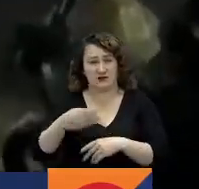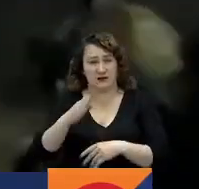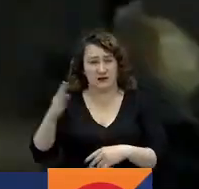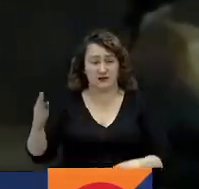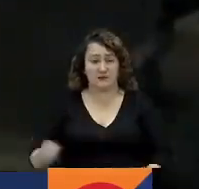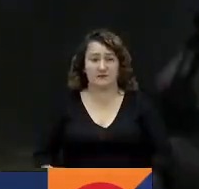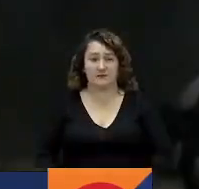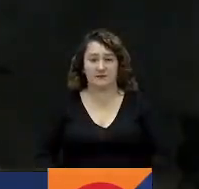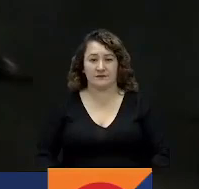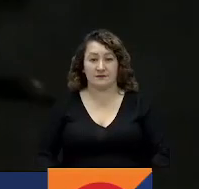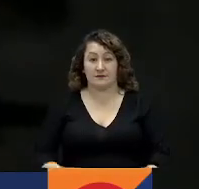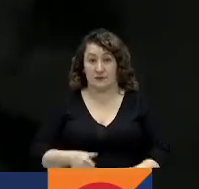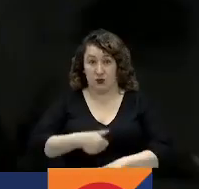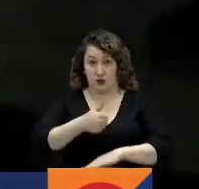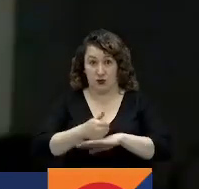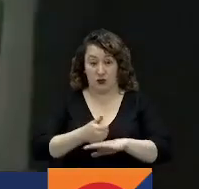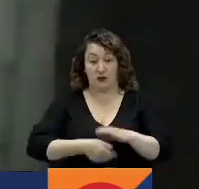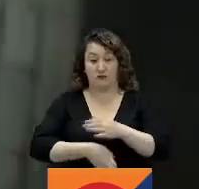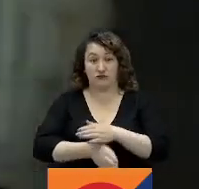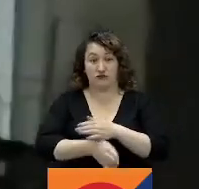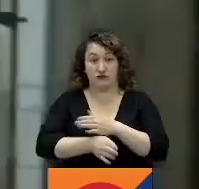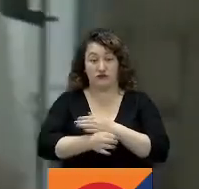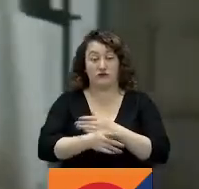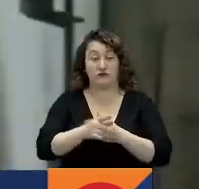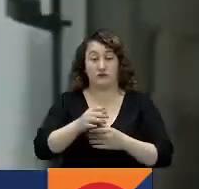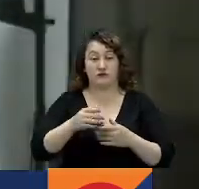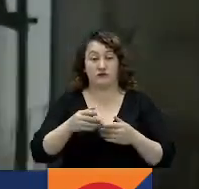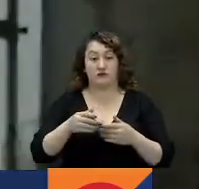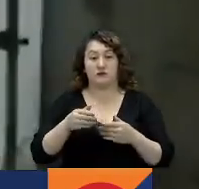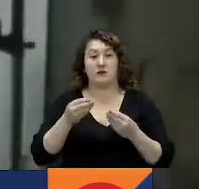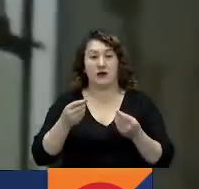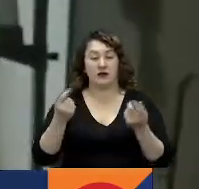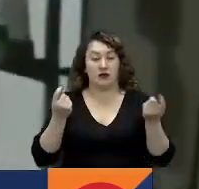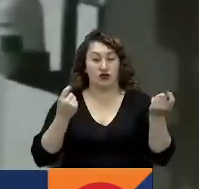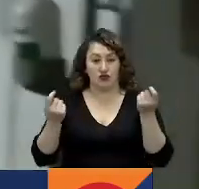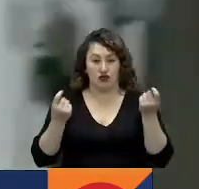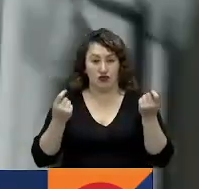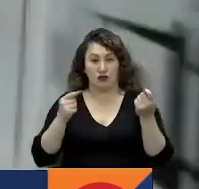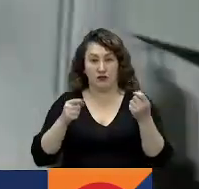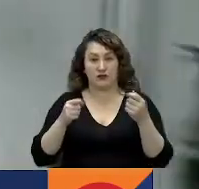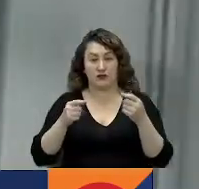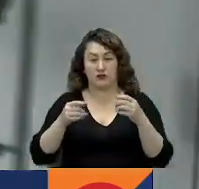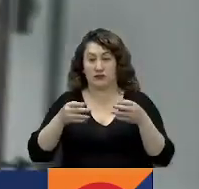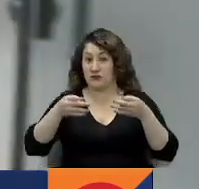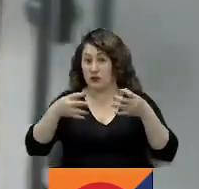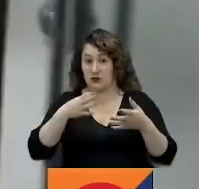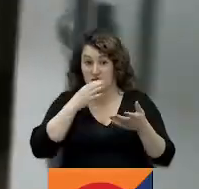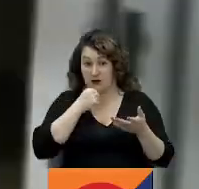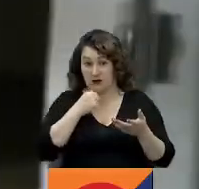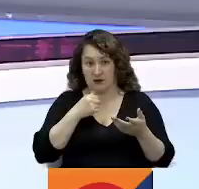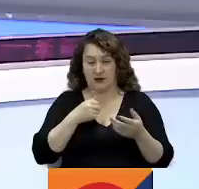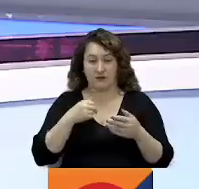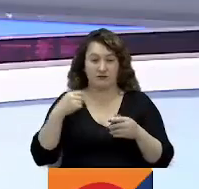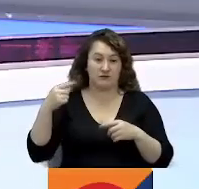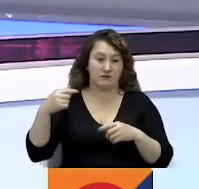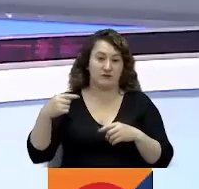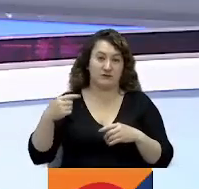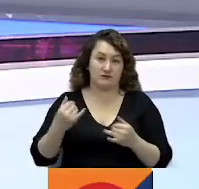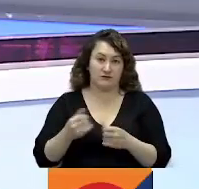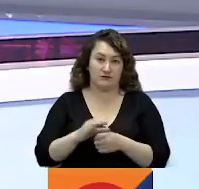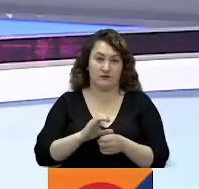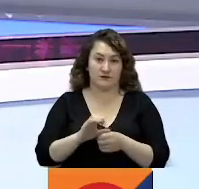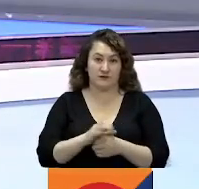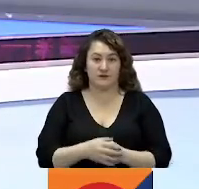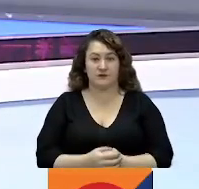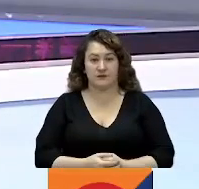Las autoridades siguen aumentando el pie de fuerza para lograr controlar la ola de inseguridad y violencia que atraviesa la ciudad.